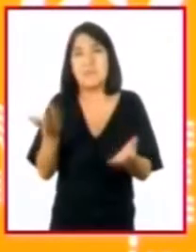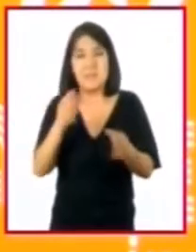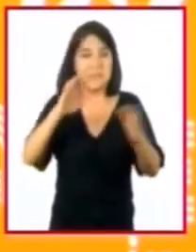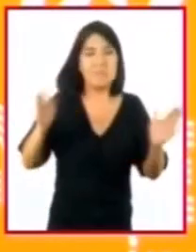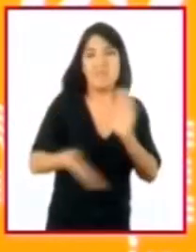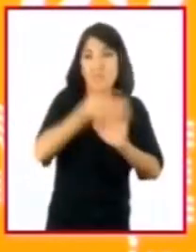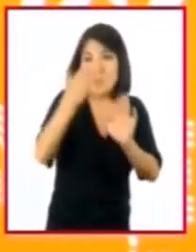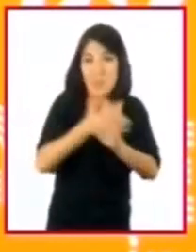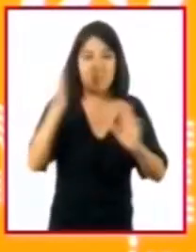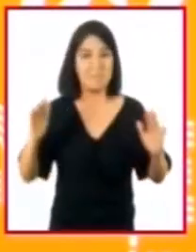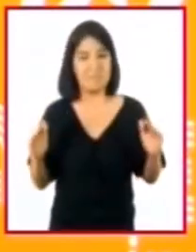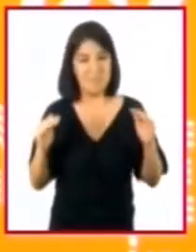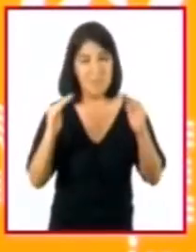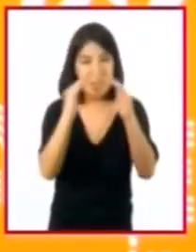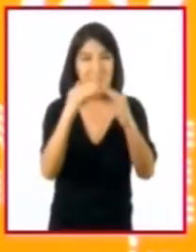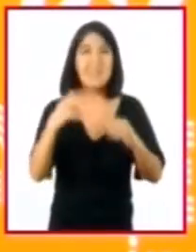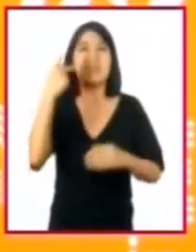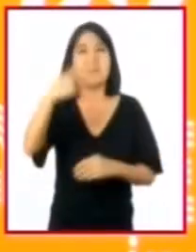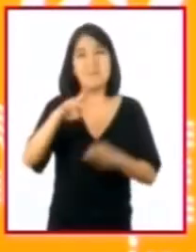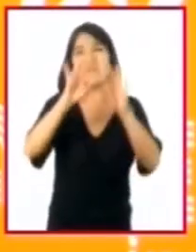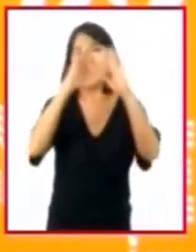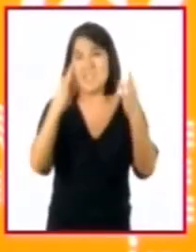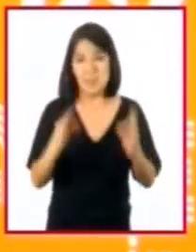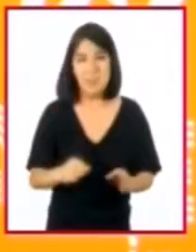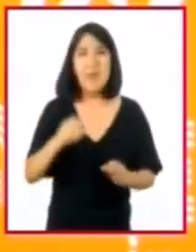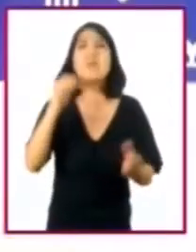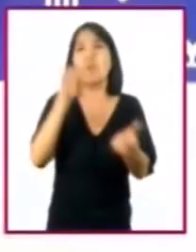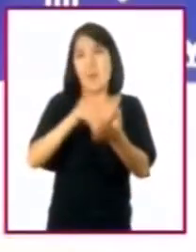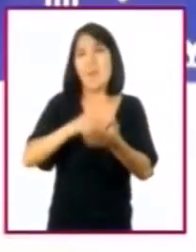construcciones de edificios y monumentos que aún se conservan.